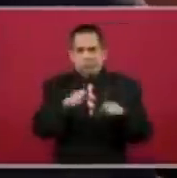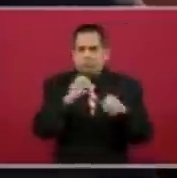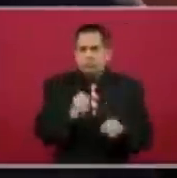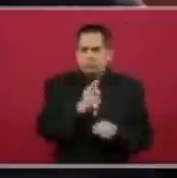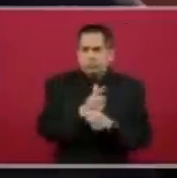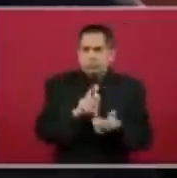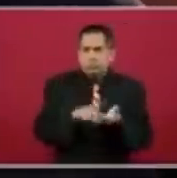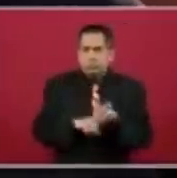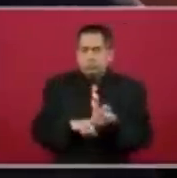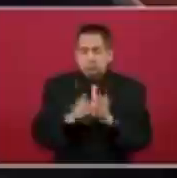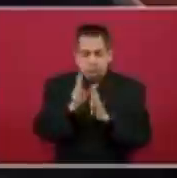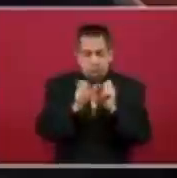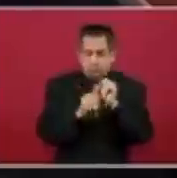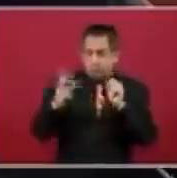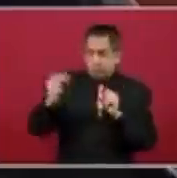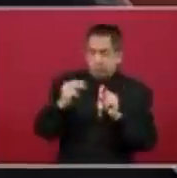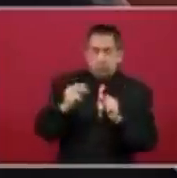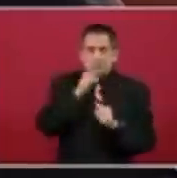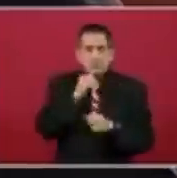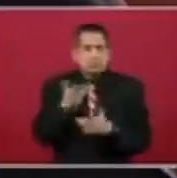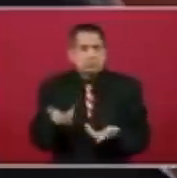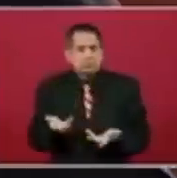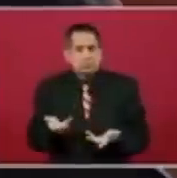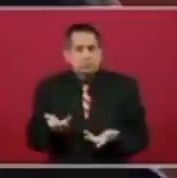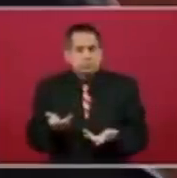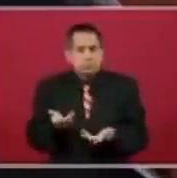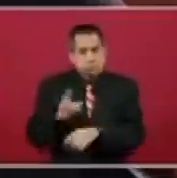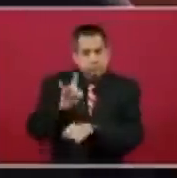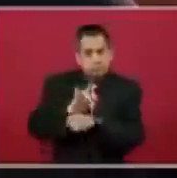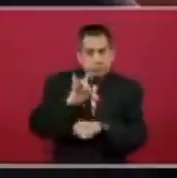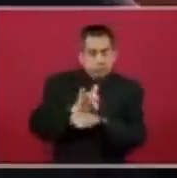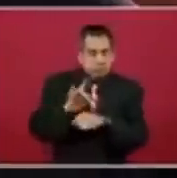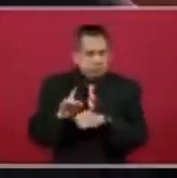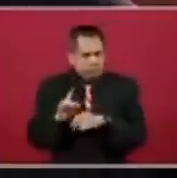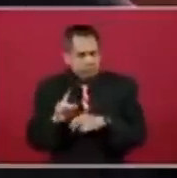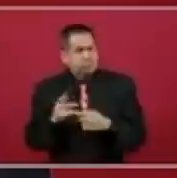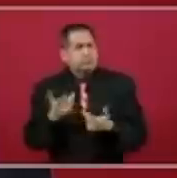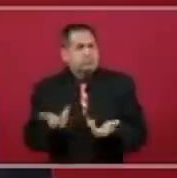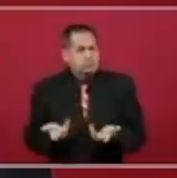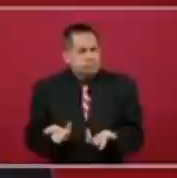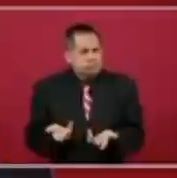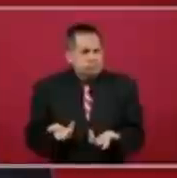seguridad? ¿Vamos a estar simulando?